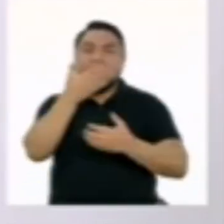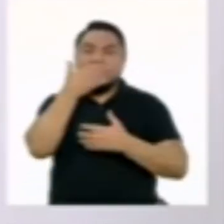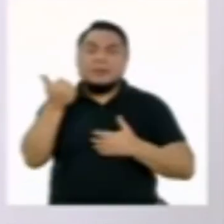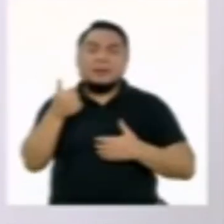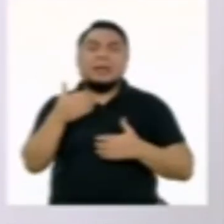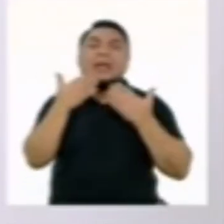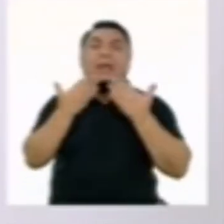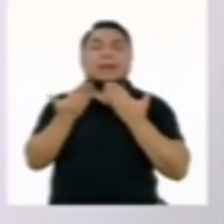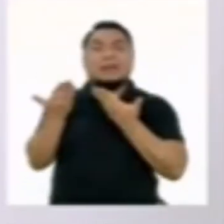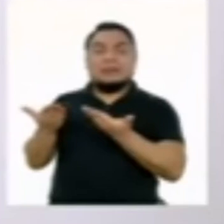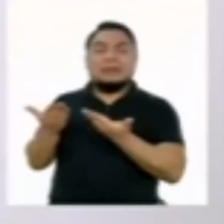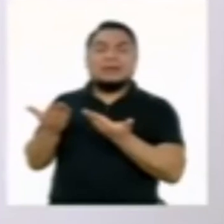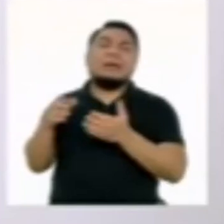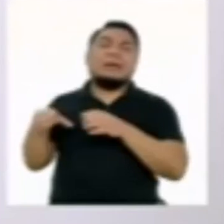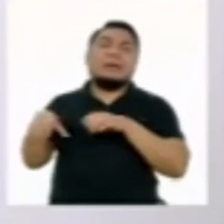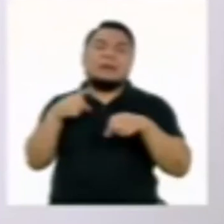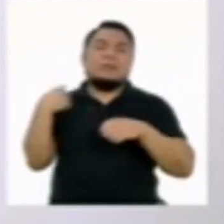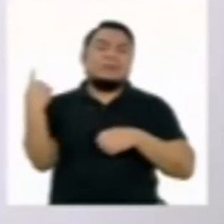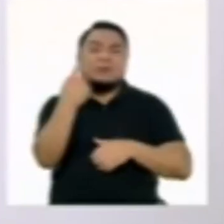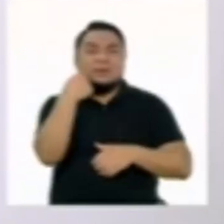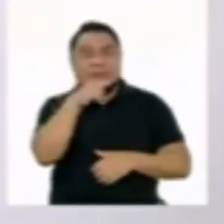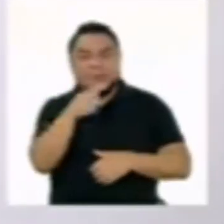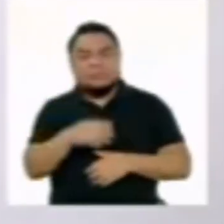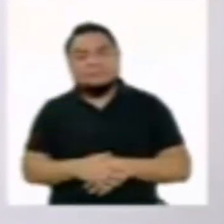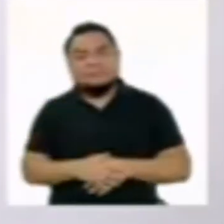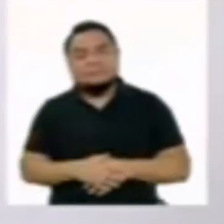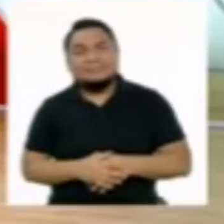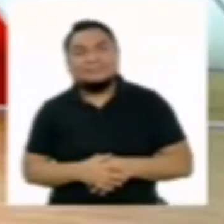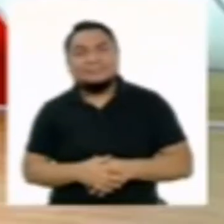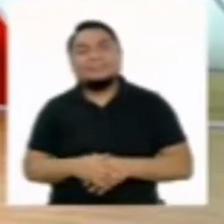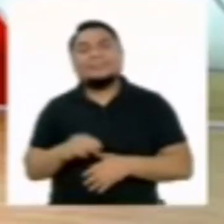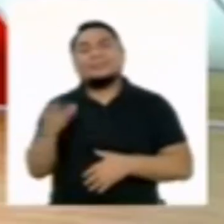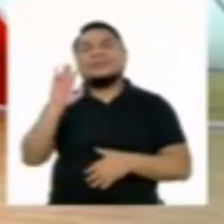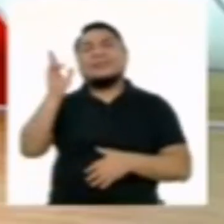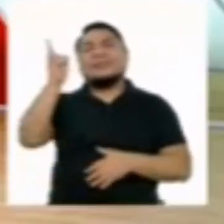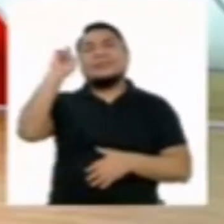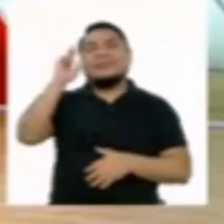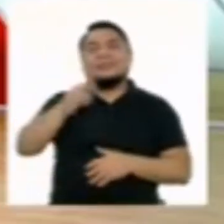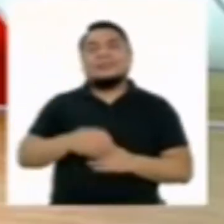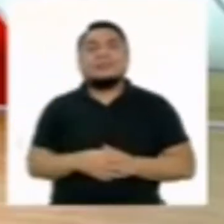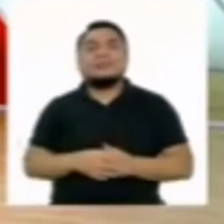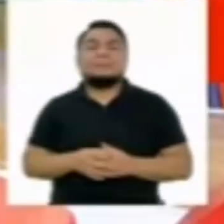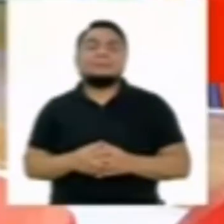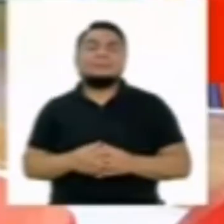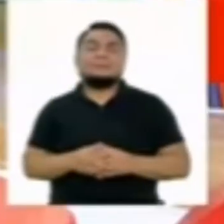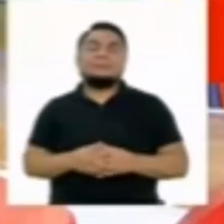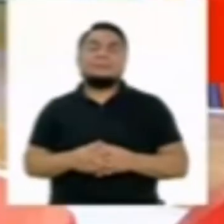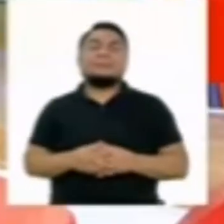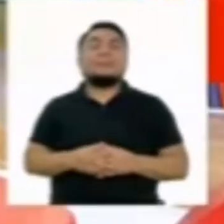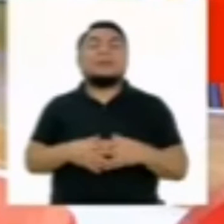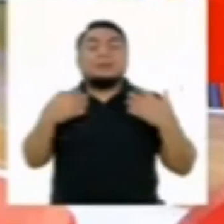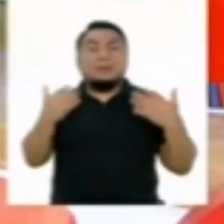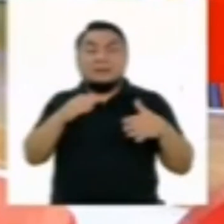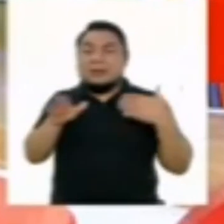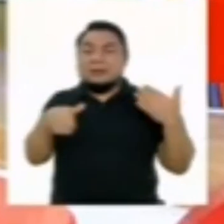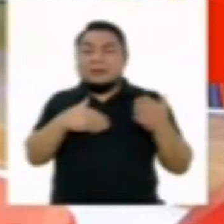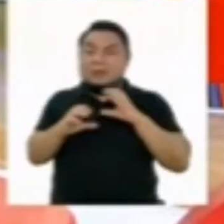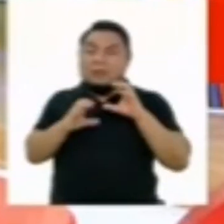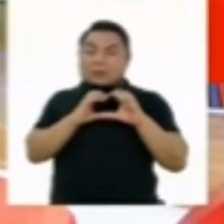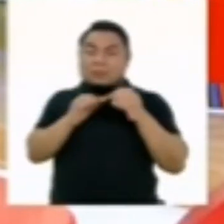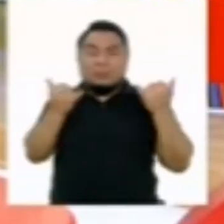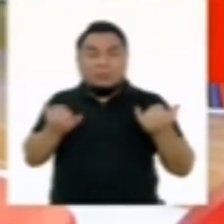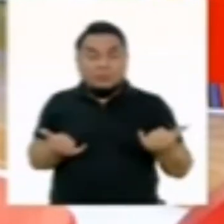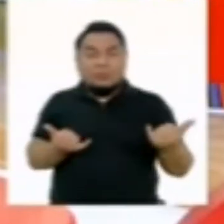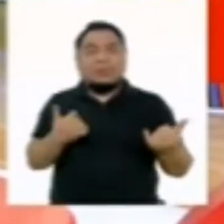gracias a las acciones de todas y todos ustedes. Chao, profesora. Después de todo lo que hemos